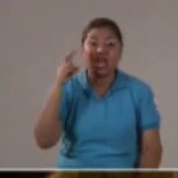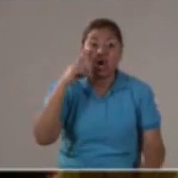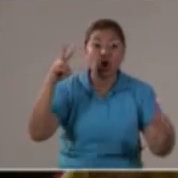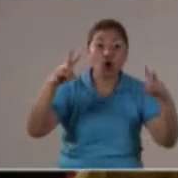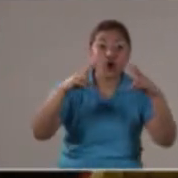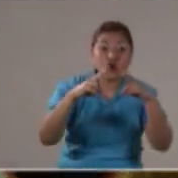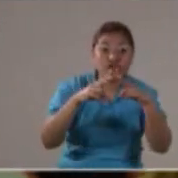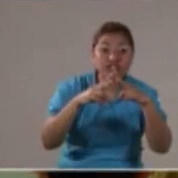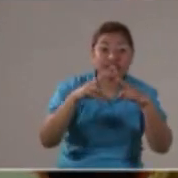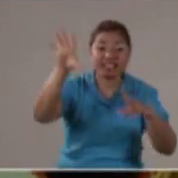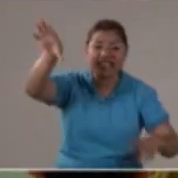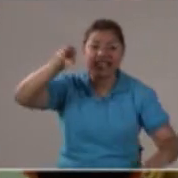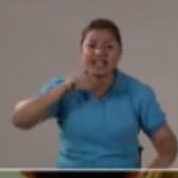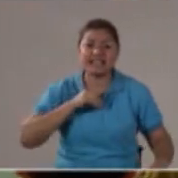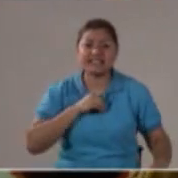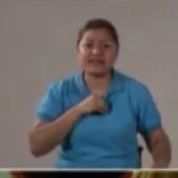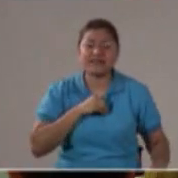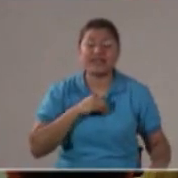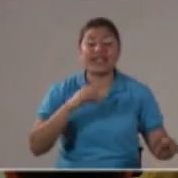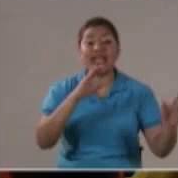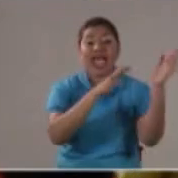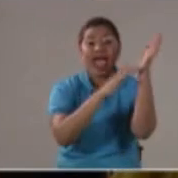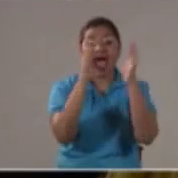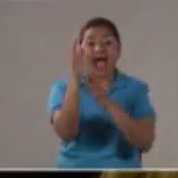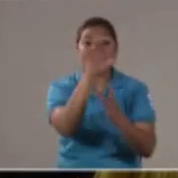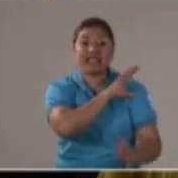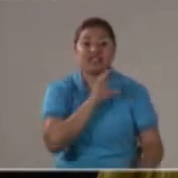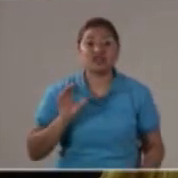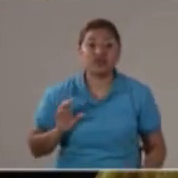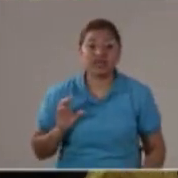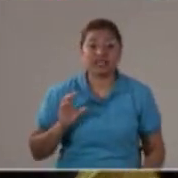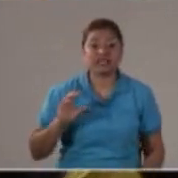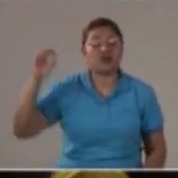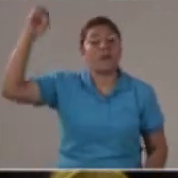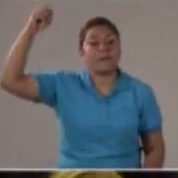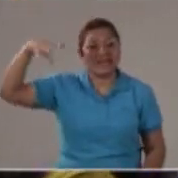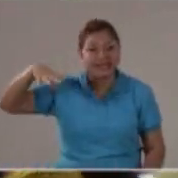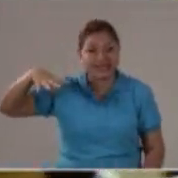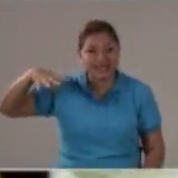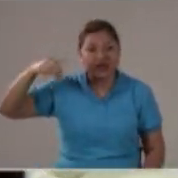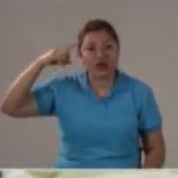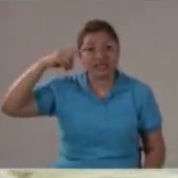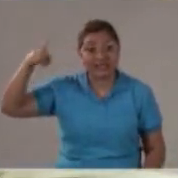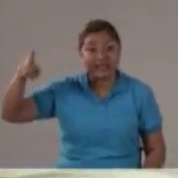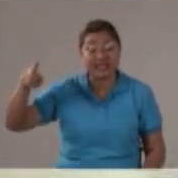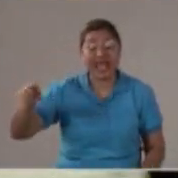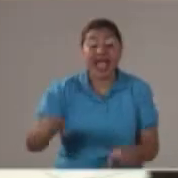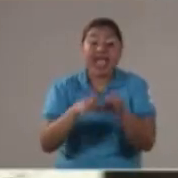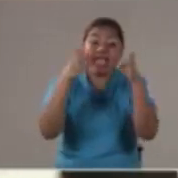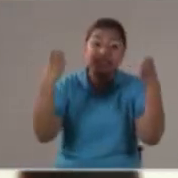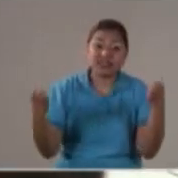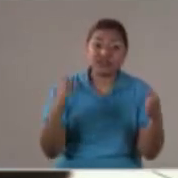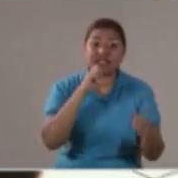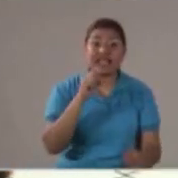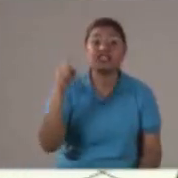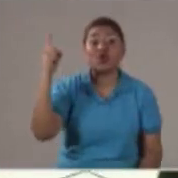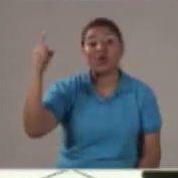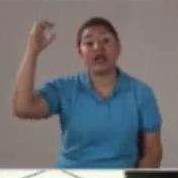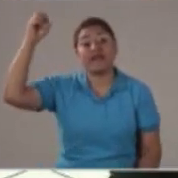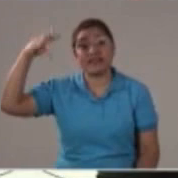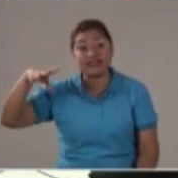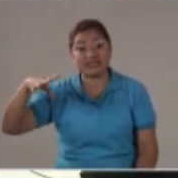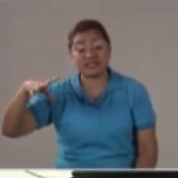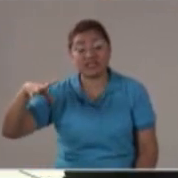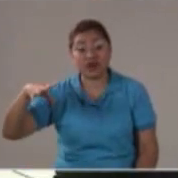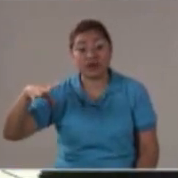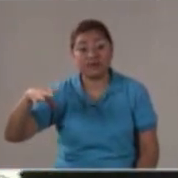de ver las cosas, mi perspectiva. Bendigo, bendigo, bendigo. Entonces es una bendición